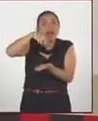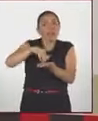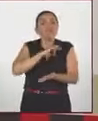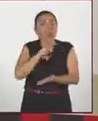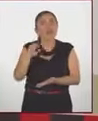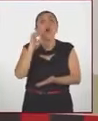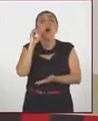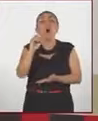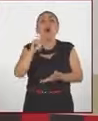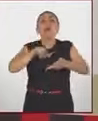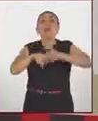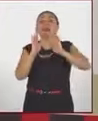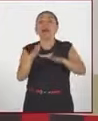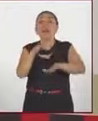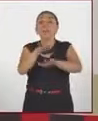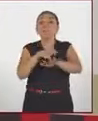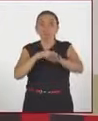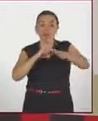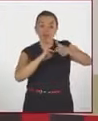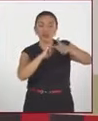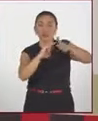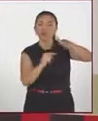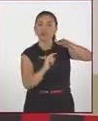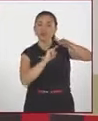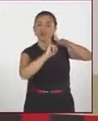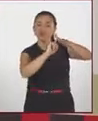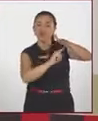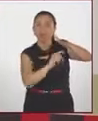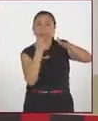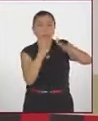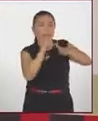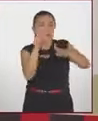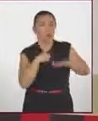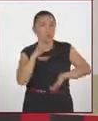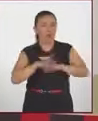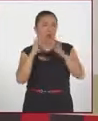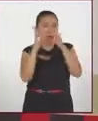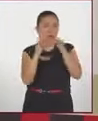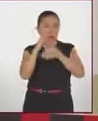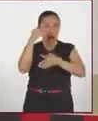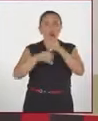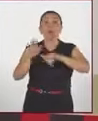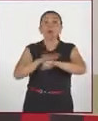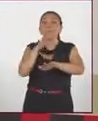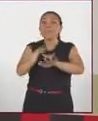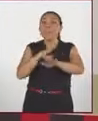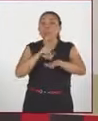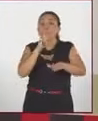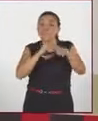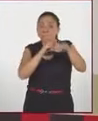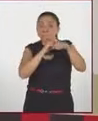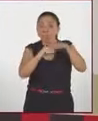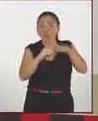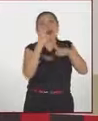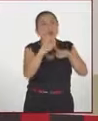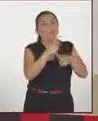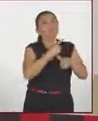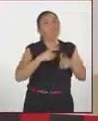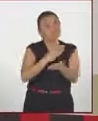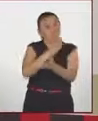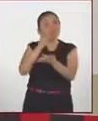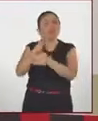el arco plantar. Esto lo vamos a profundizar un poco más adelante porque el pie plano siempre es un motivo de consulta, ¿no?